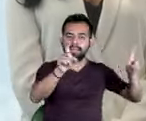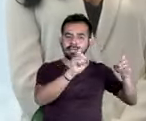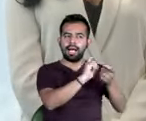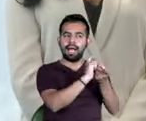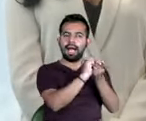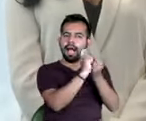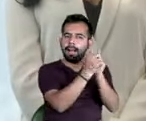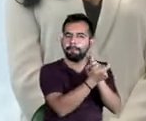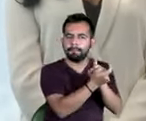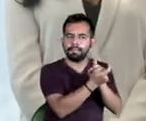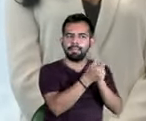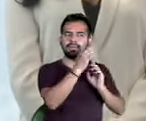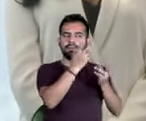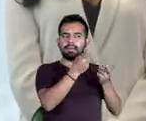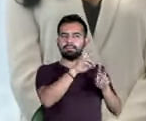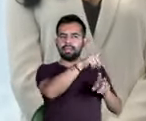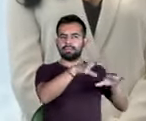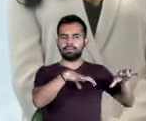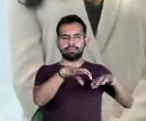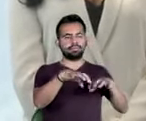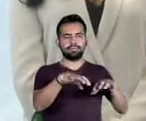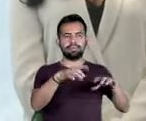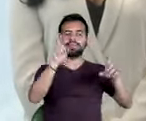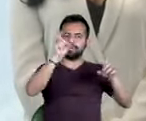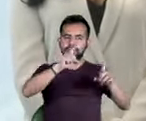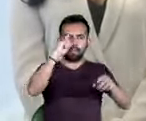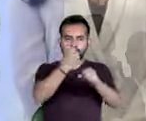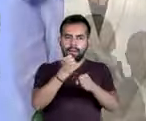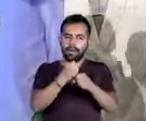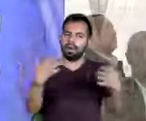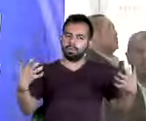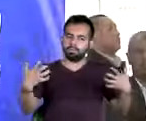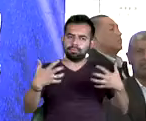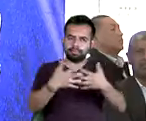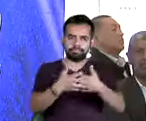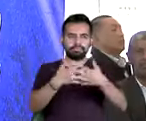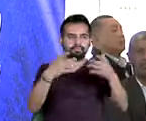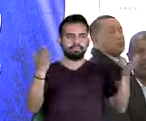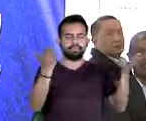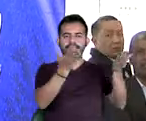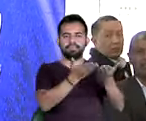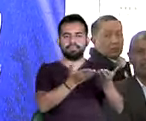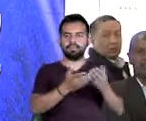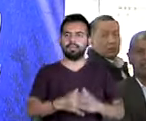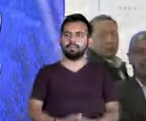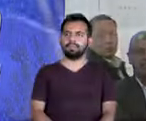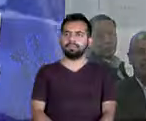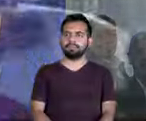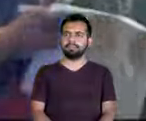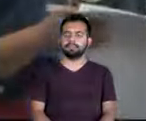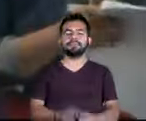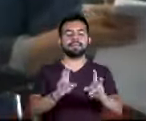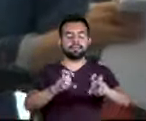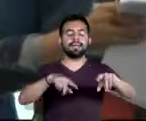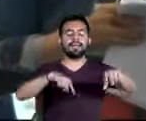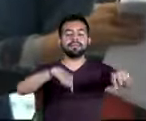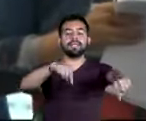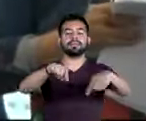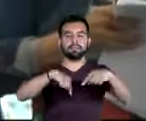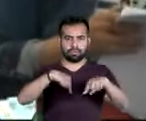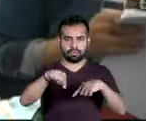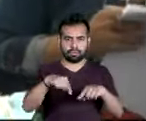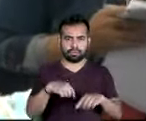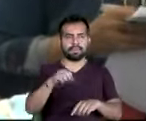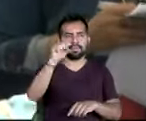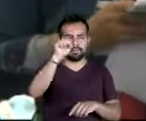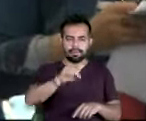para que eso suceda. Así que esto lo haremos así. Su última pregunta, el transporte. Estamos